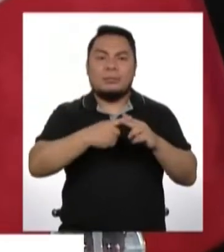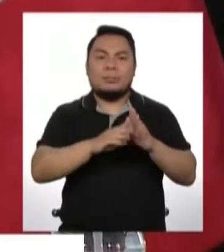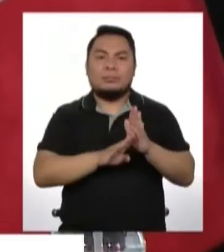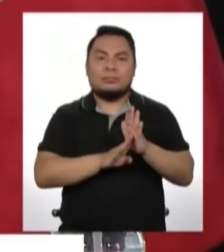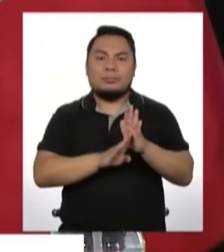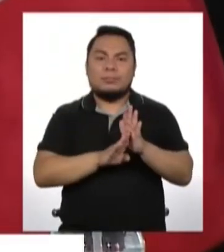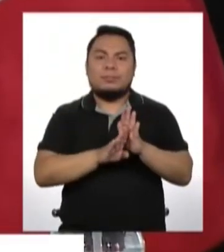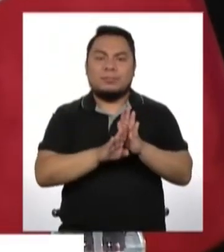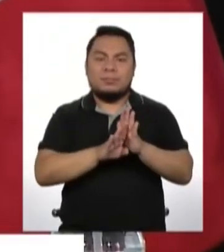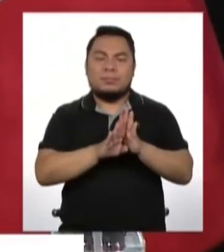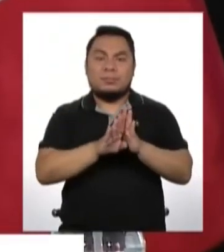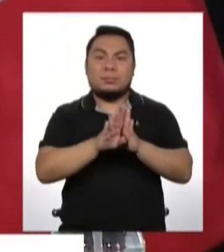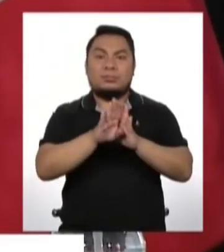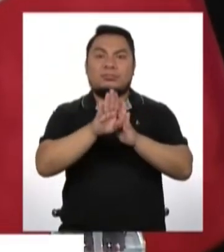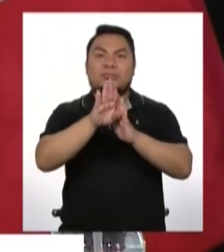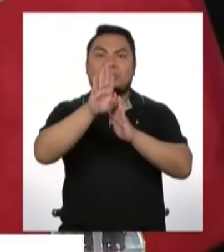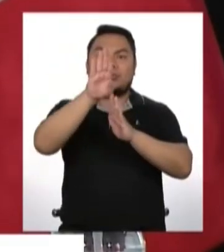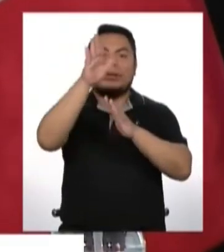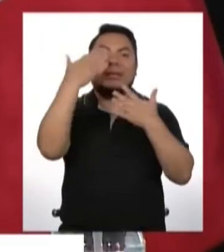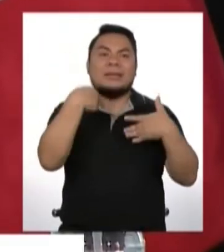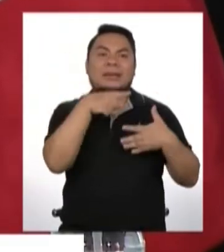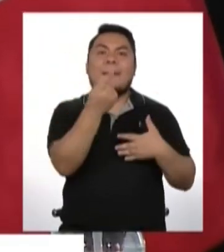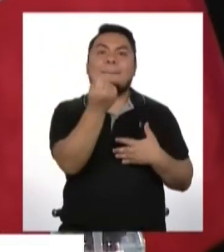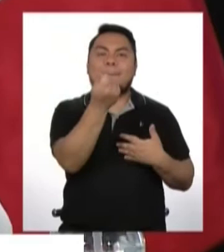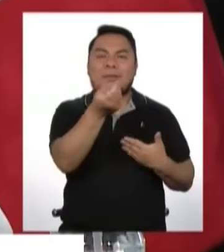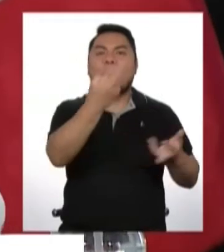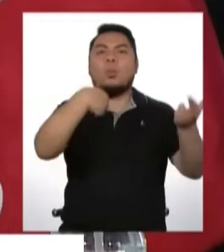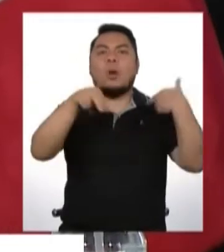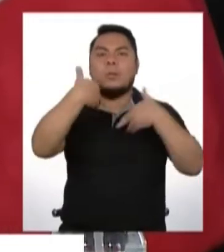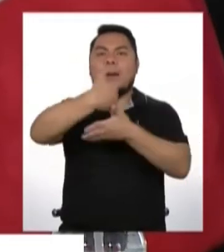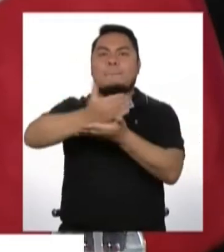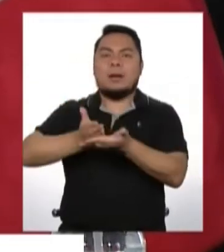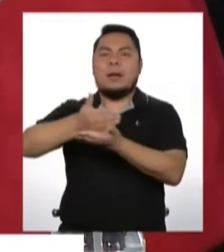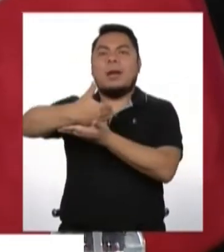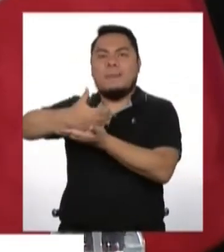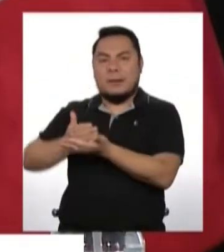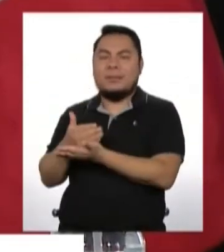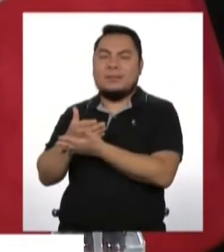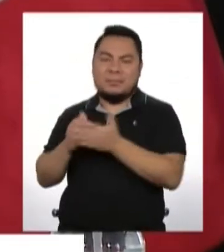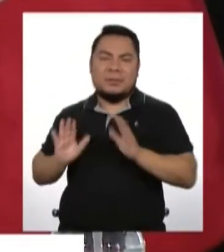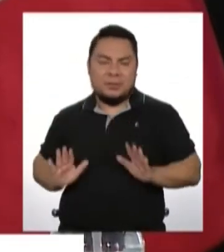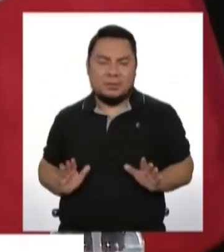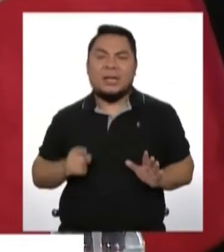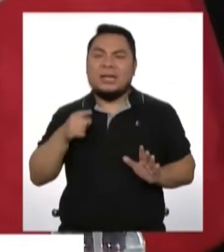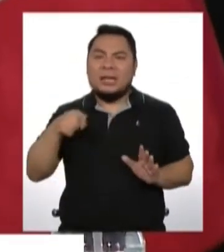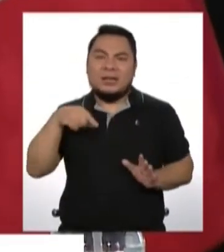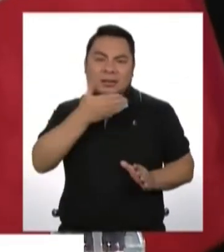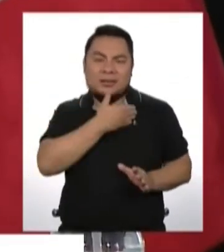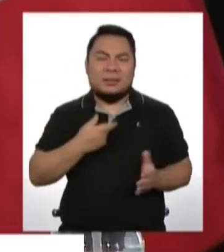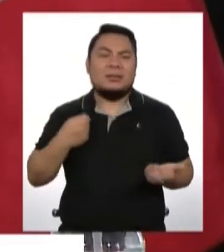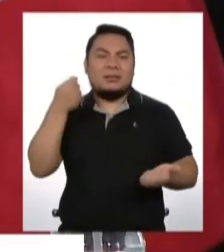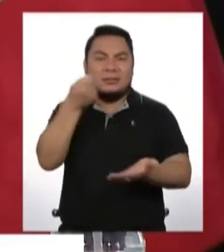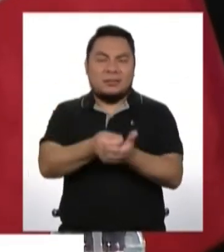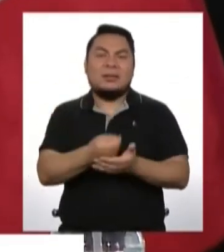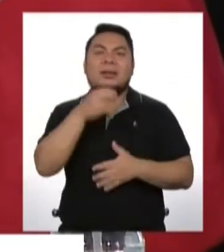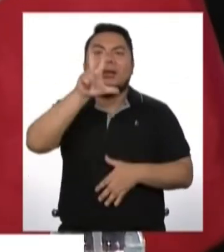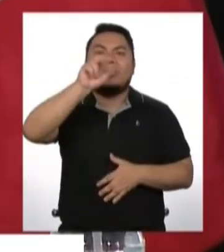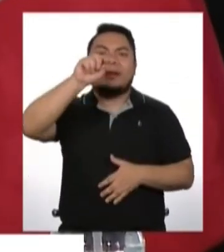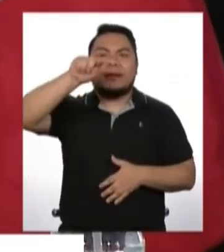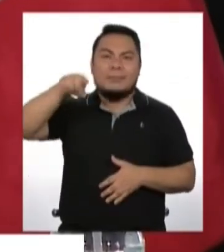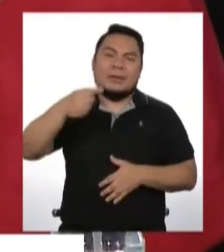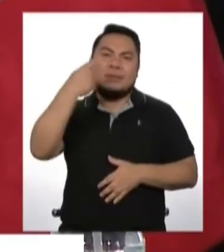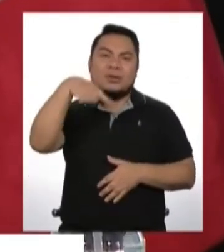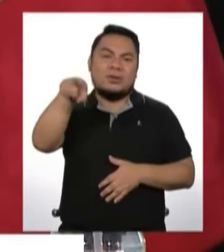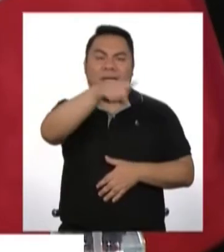apoyo que nosotros como Ejecutivo damos con esta garantía de 30 mil millones dirigida a